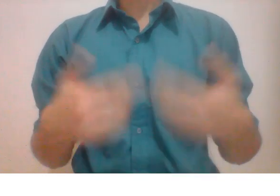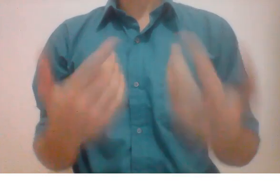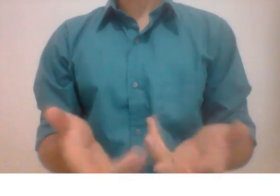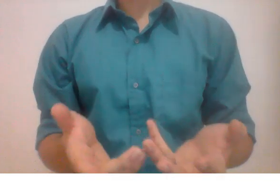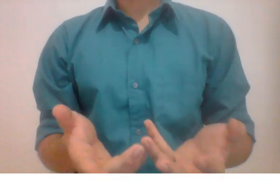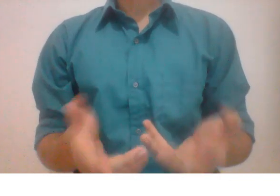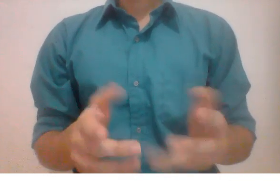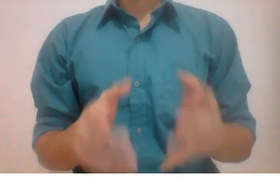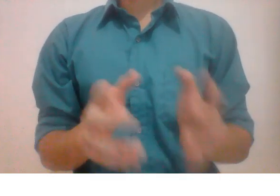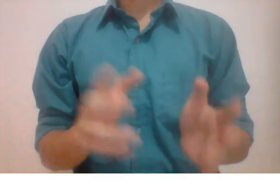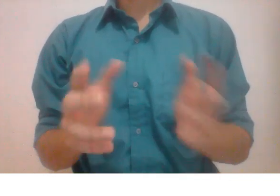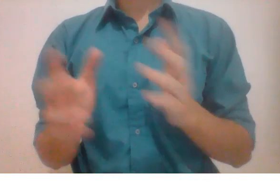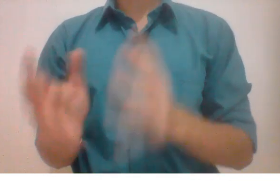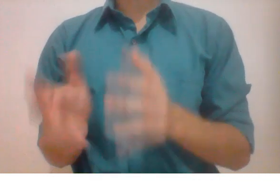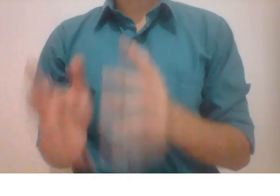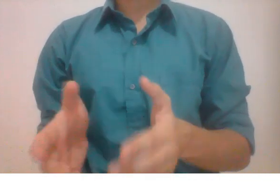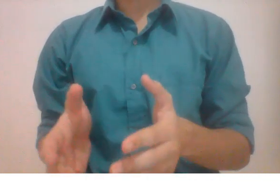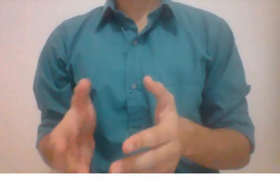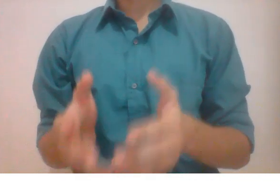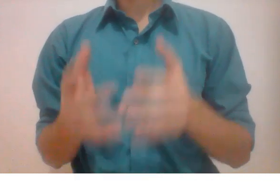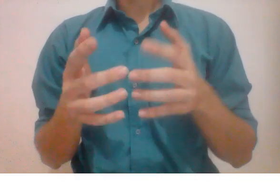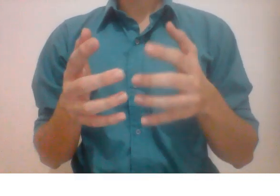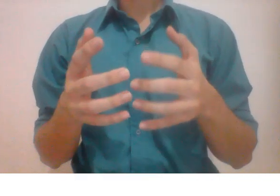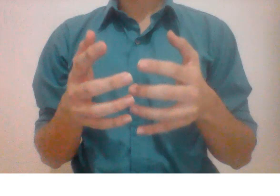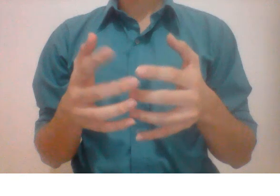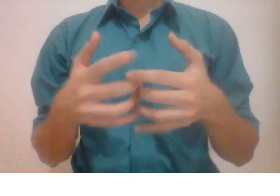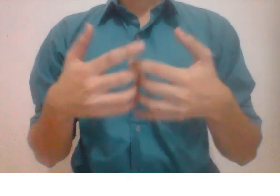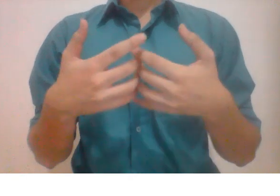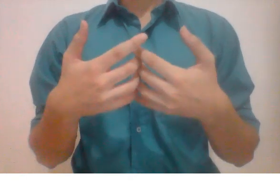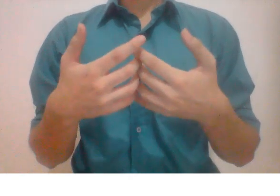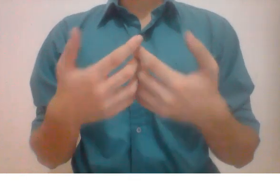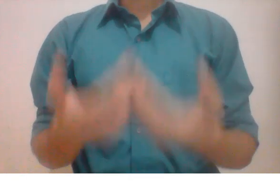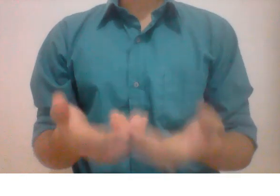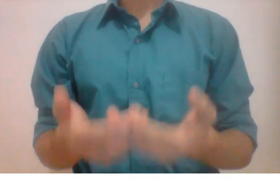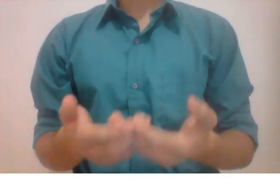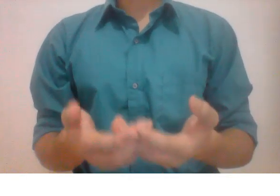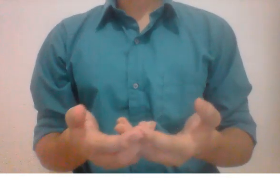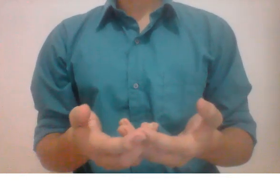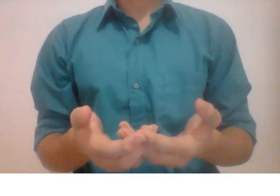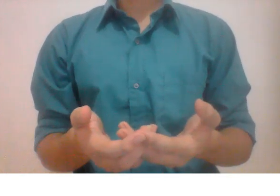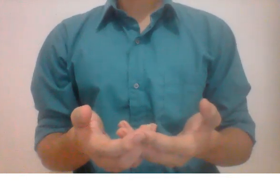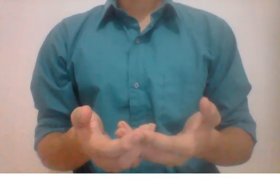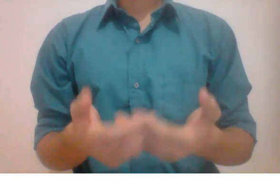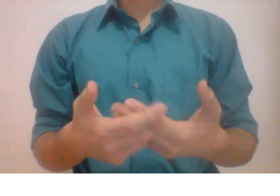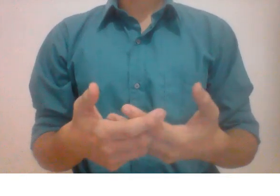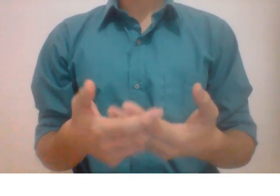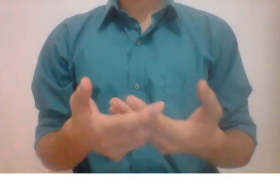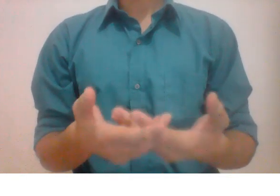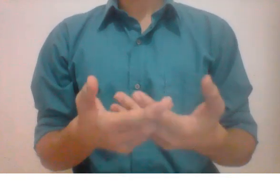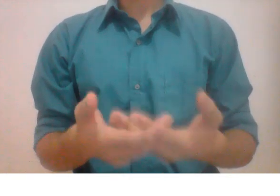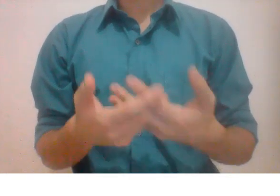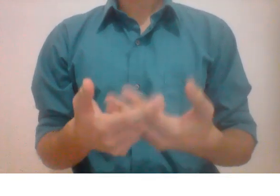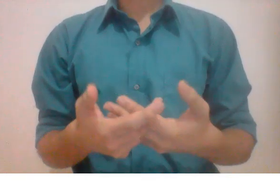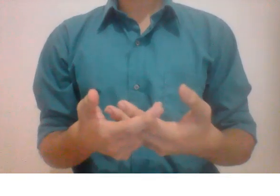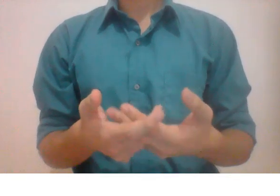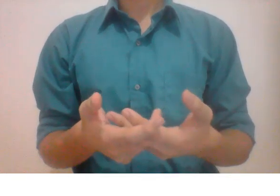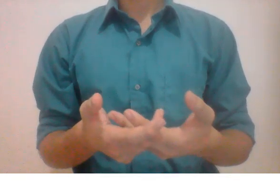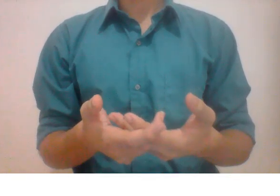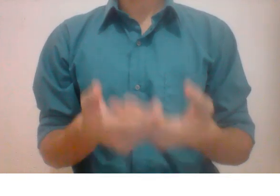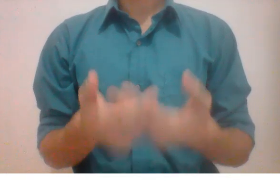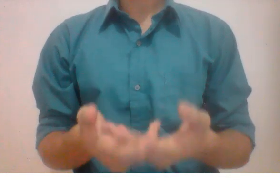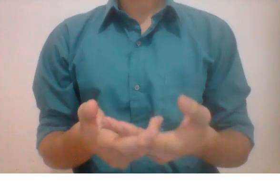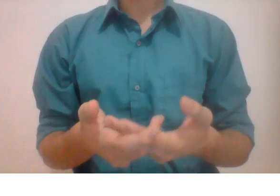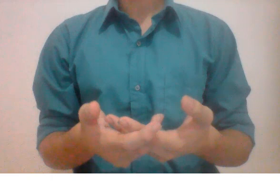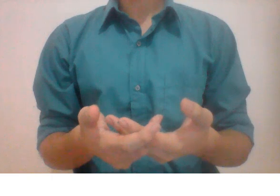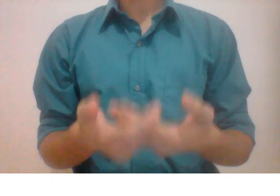son capaces de vender su patria, de vender los recursos de nuestro país por hacer una campaña política contra